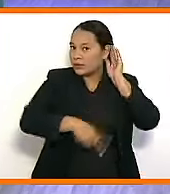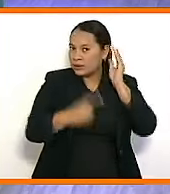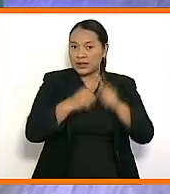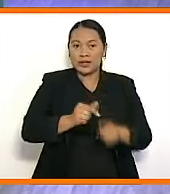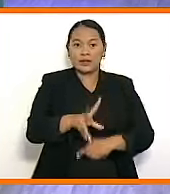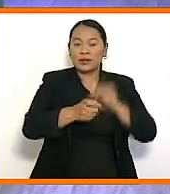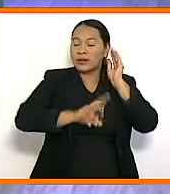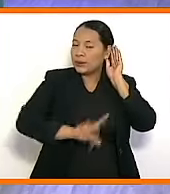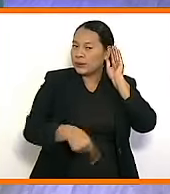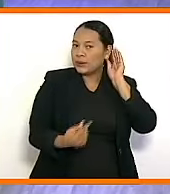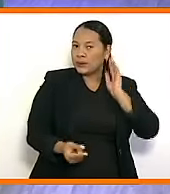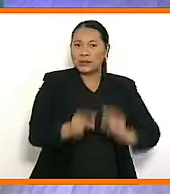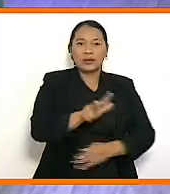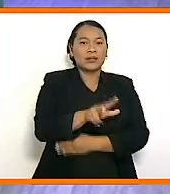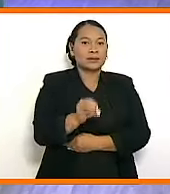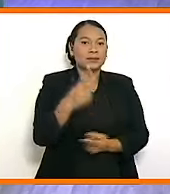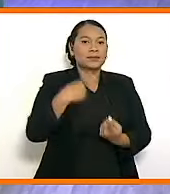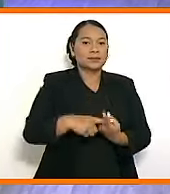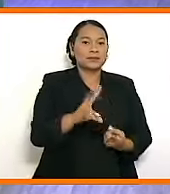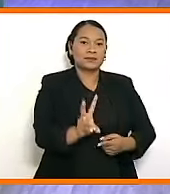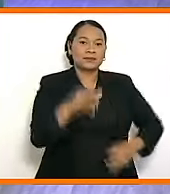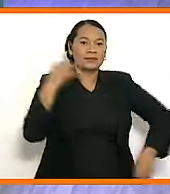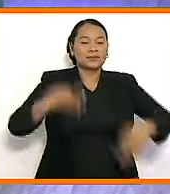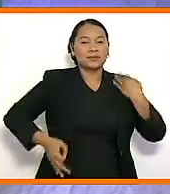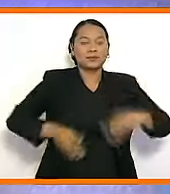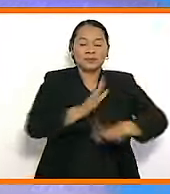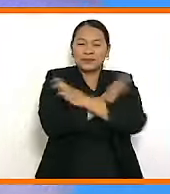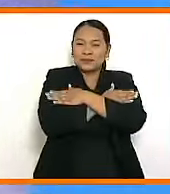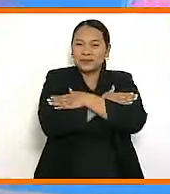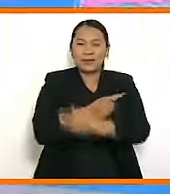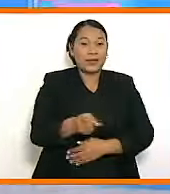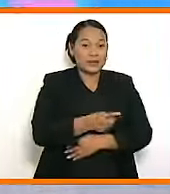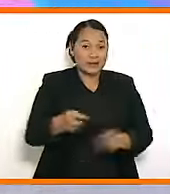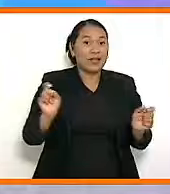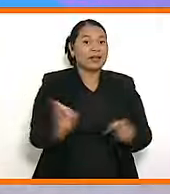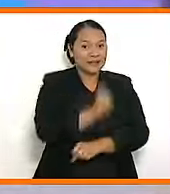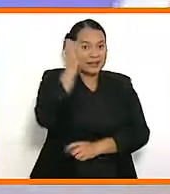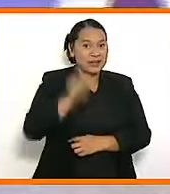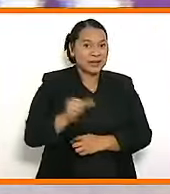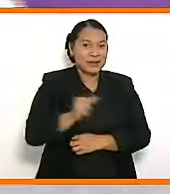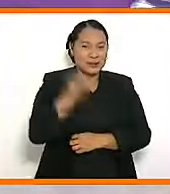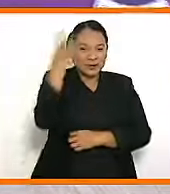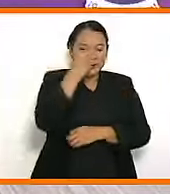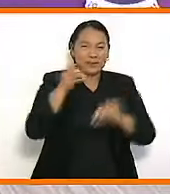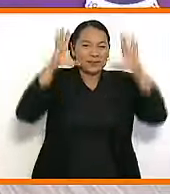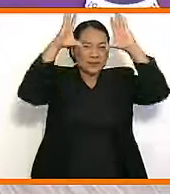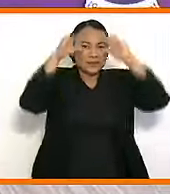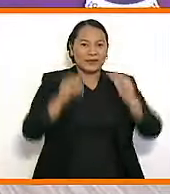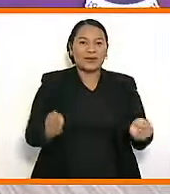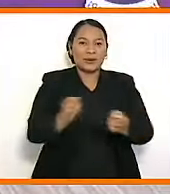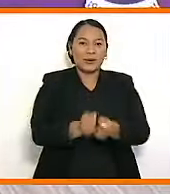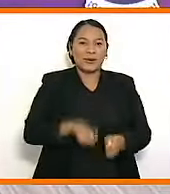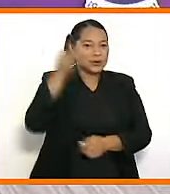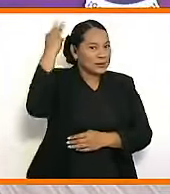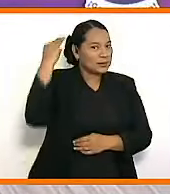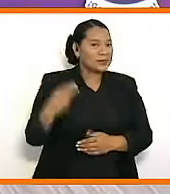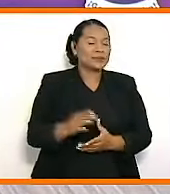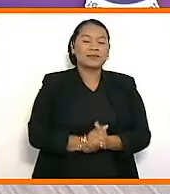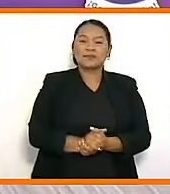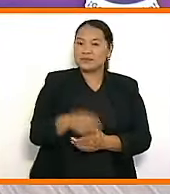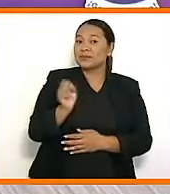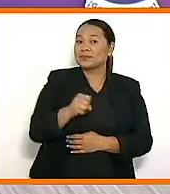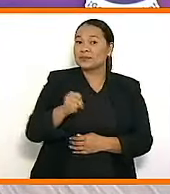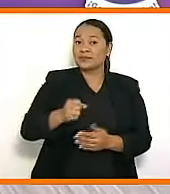Para más 1, 30 más 7. Espero que haya sido uno de nuestros afortunados ganadores en esta linda noche junto a Madeline. Así es,